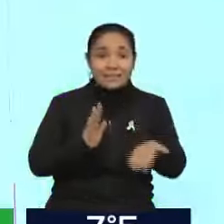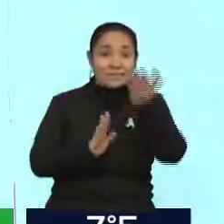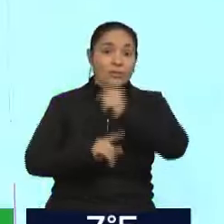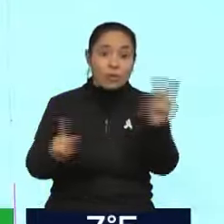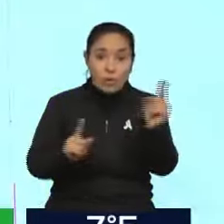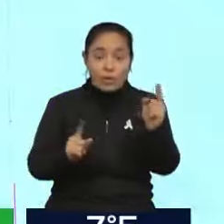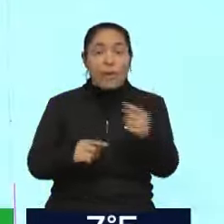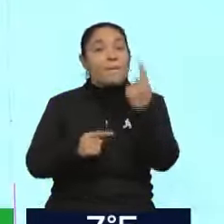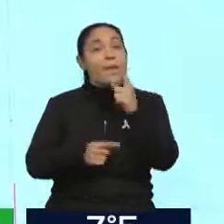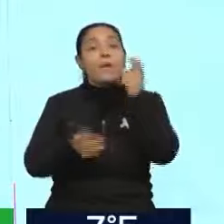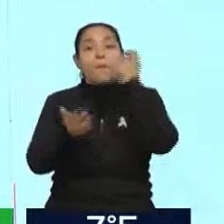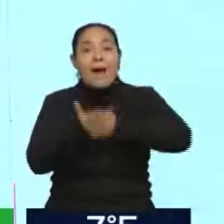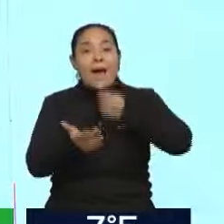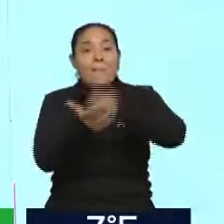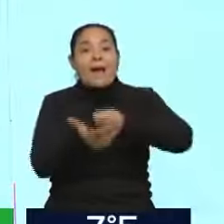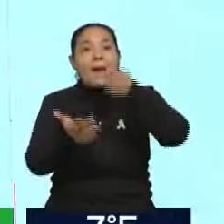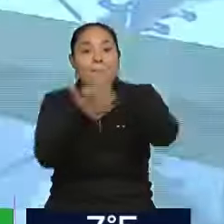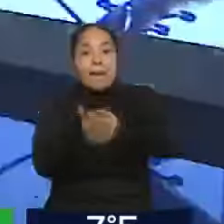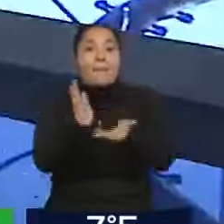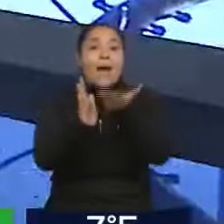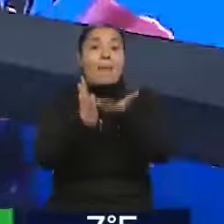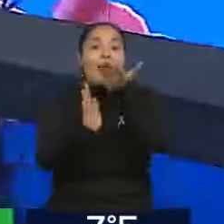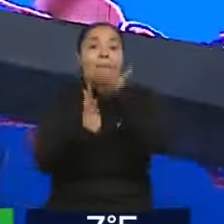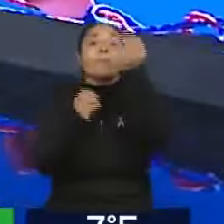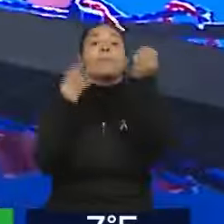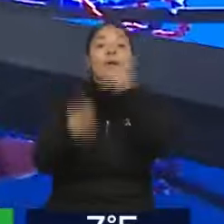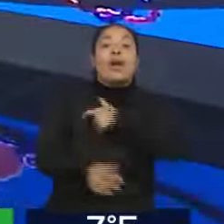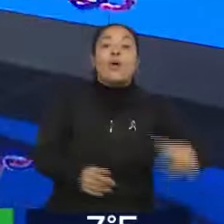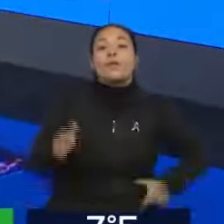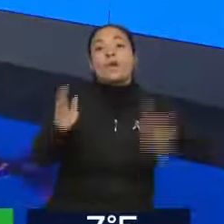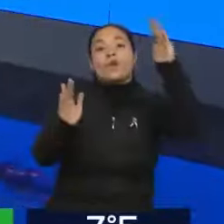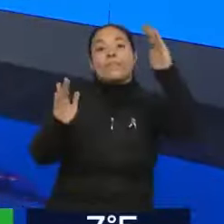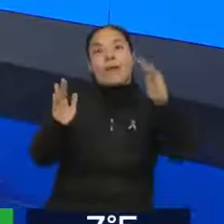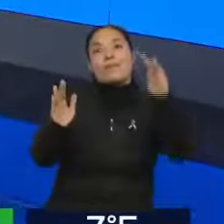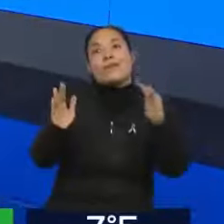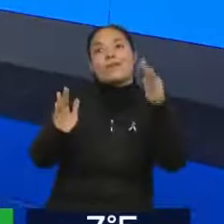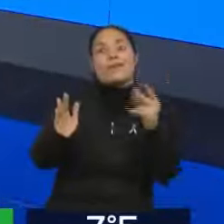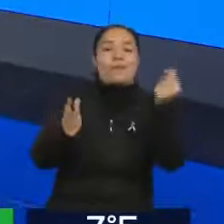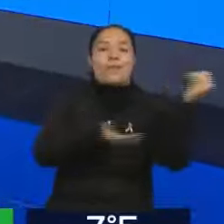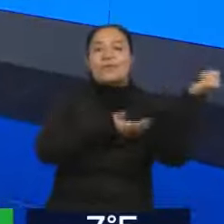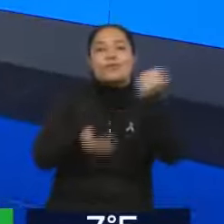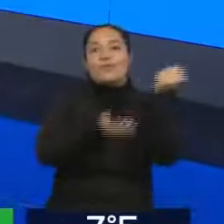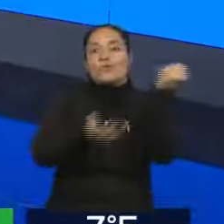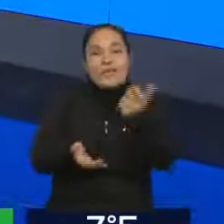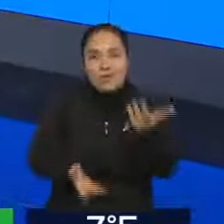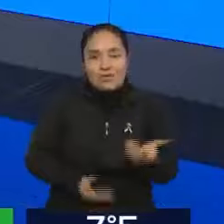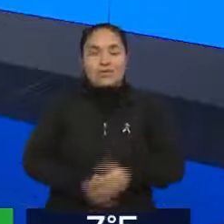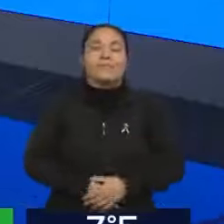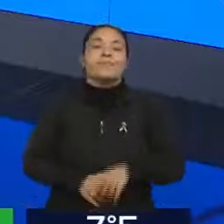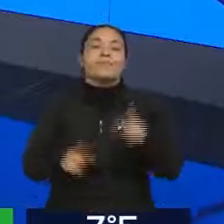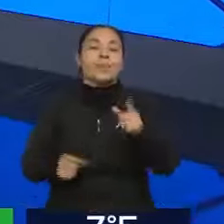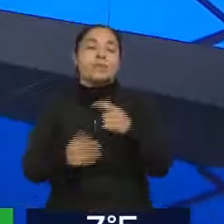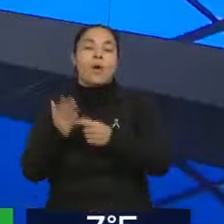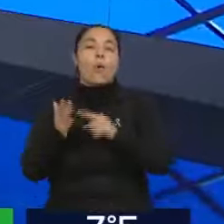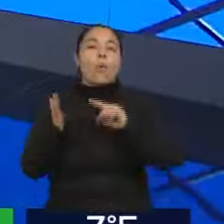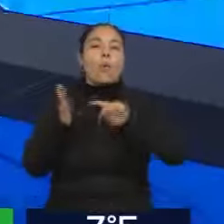más porque es menos el dinero que está poniendo el gobierno. Nos vamos a meter ahora en un informe muy exhaustivo que hizo la Universidad de Buenos